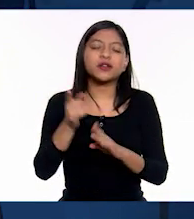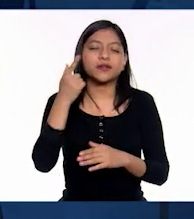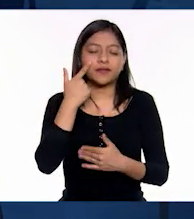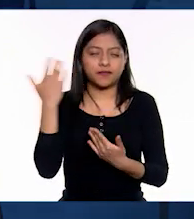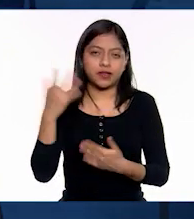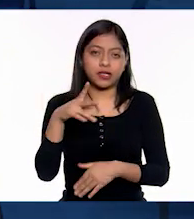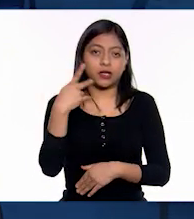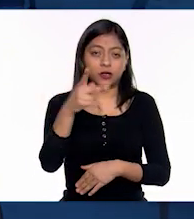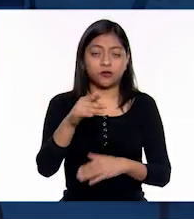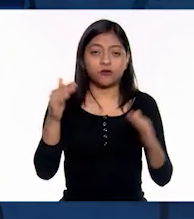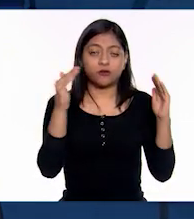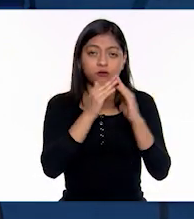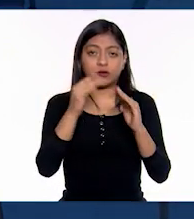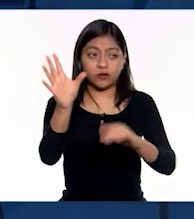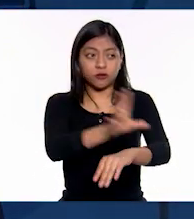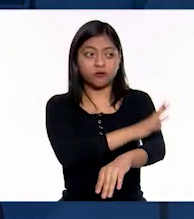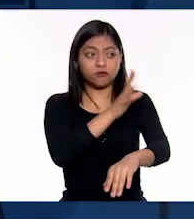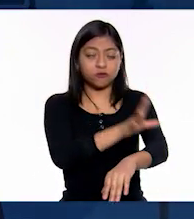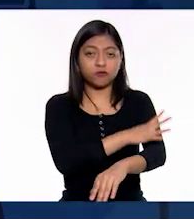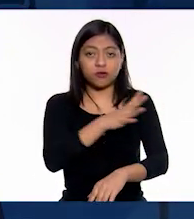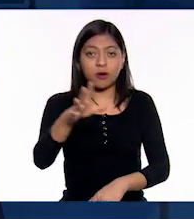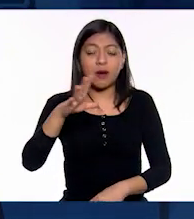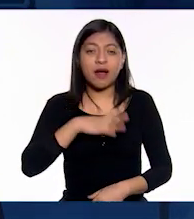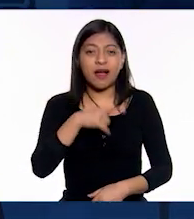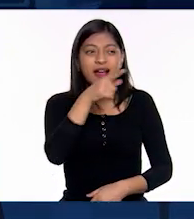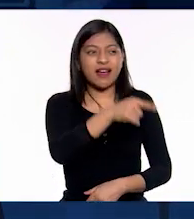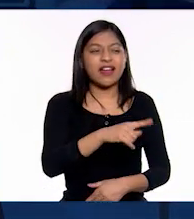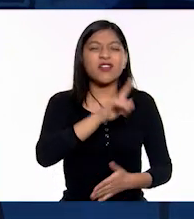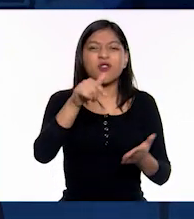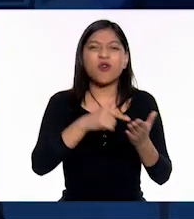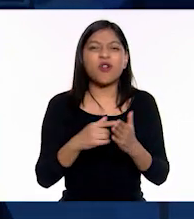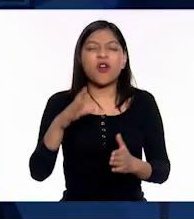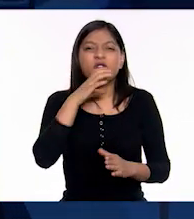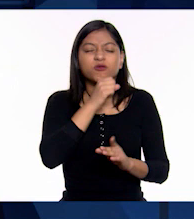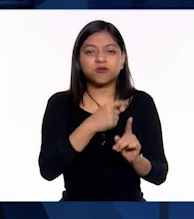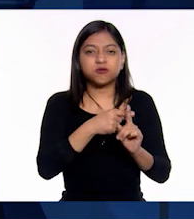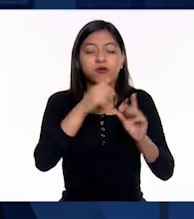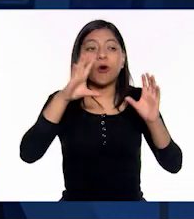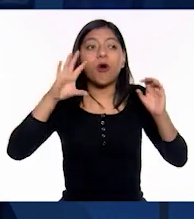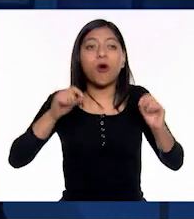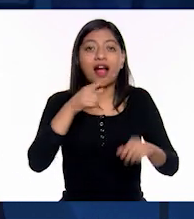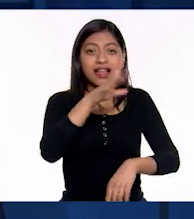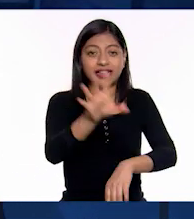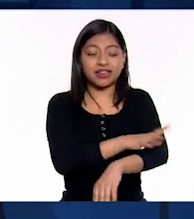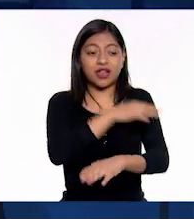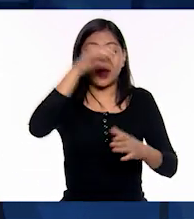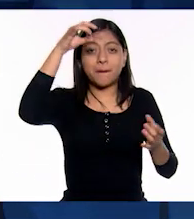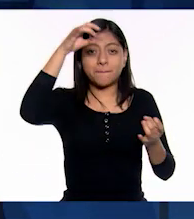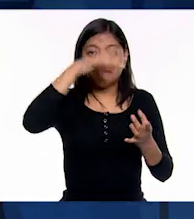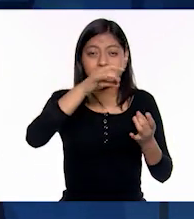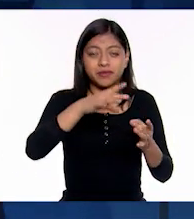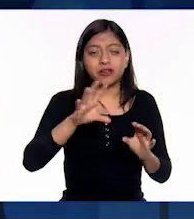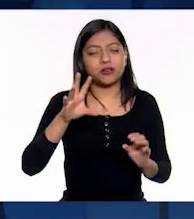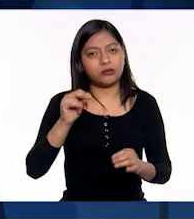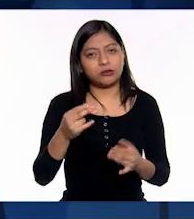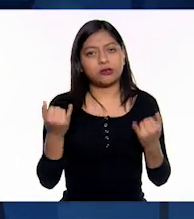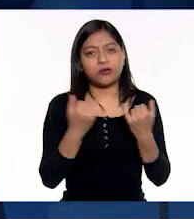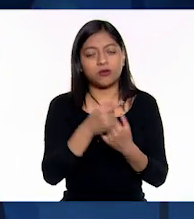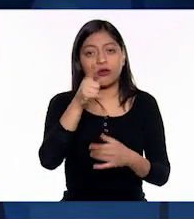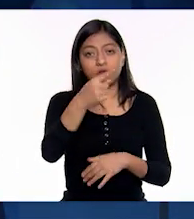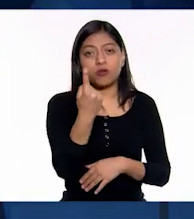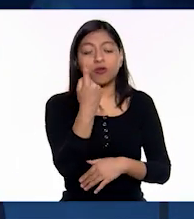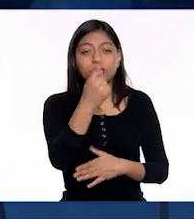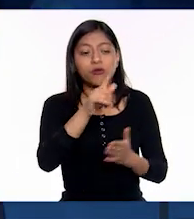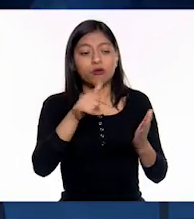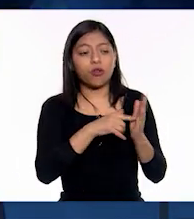que en tu instalación eléctrica no existan puntos calientes o fugas a tierra. Nunca conectar varios aparatos en un